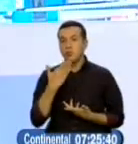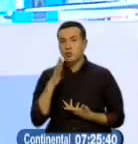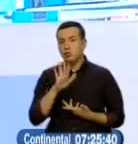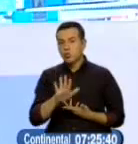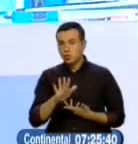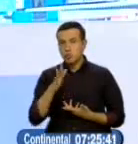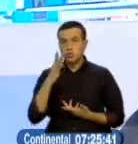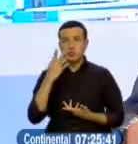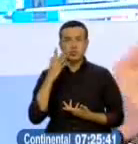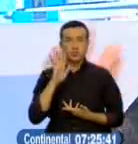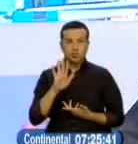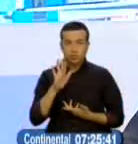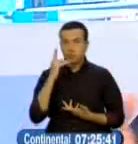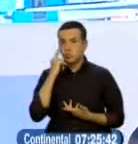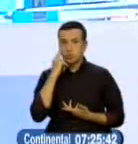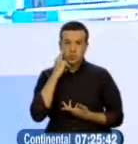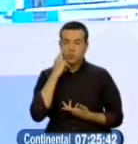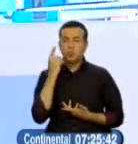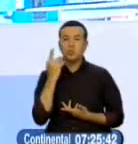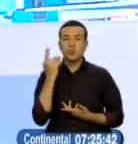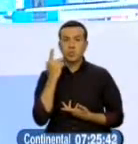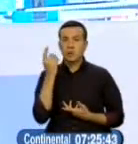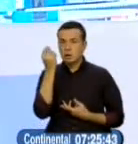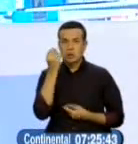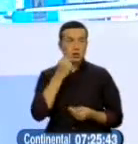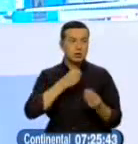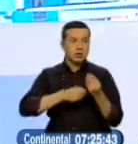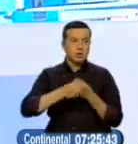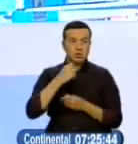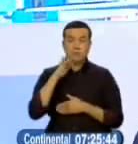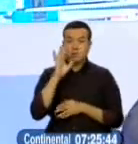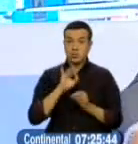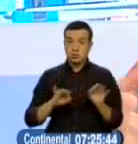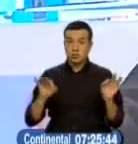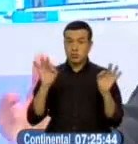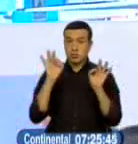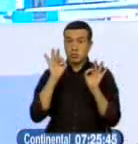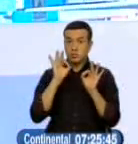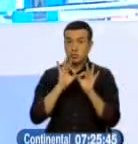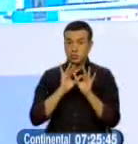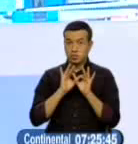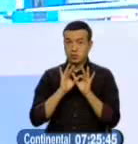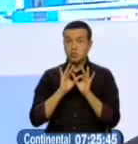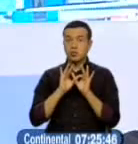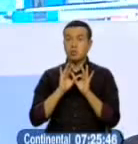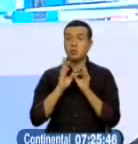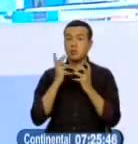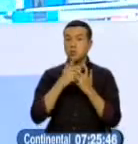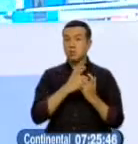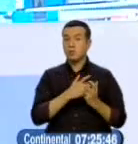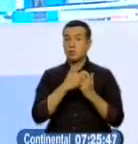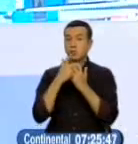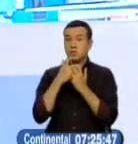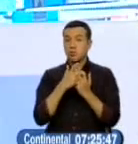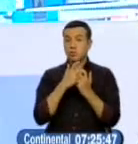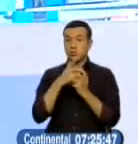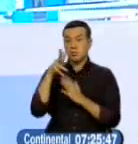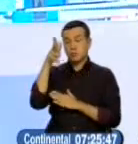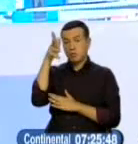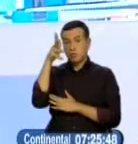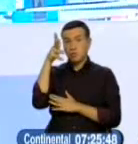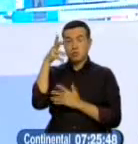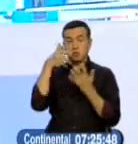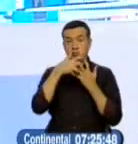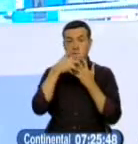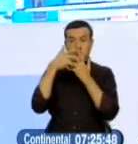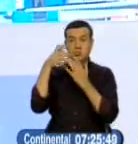presupuesto, de su posibilidad de inversiones, sino también por la articulación con los profesores. En el